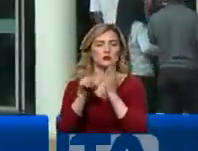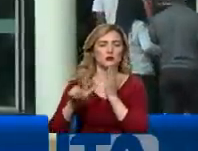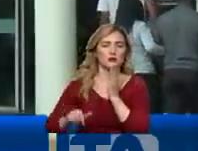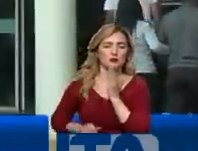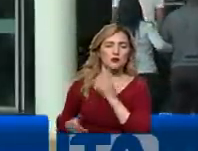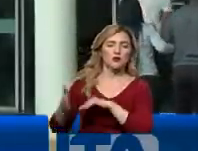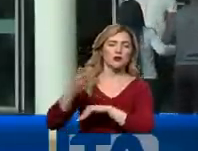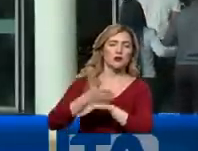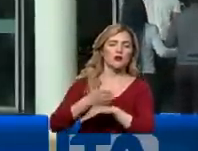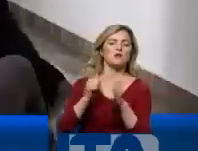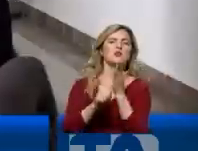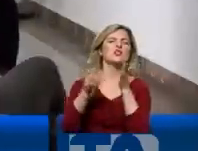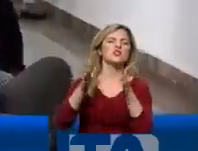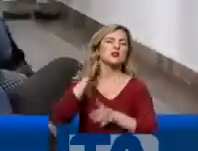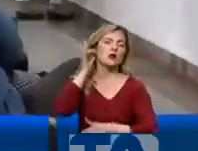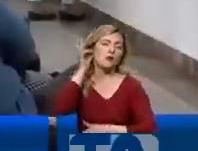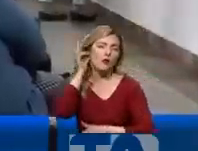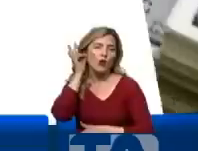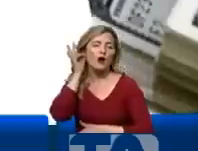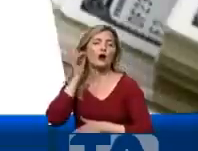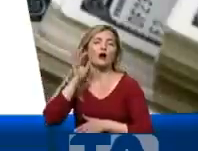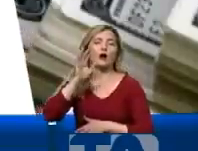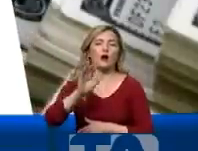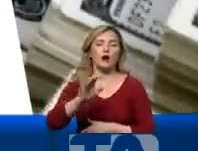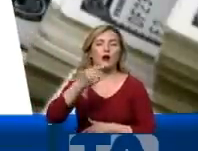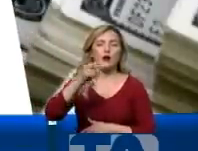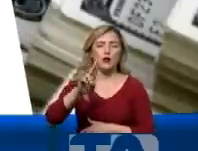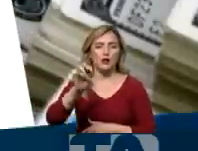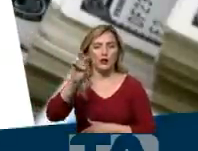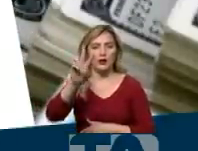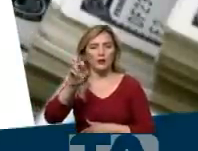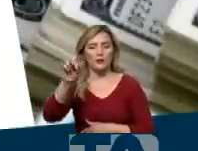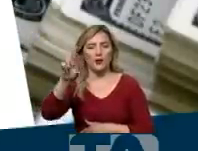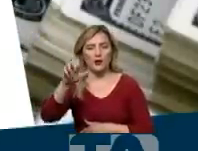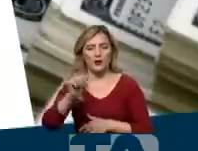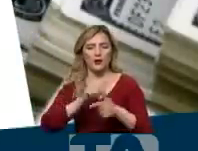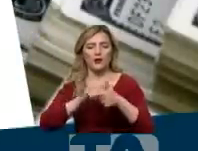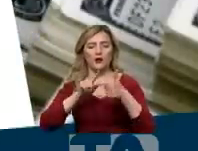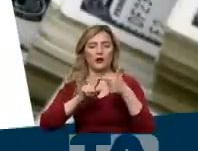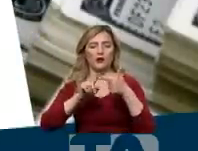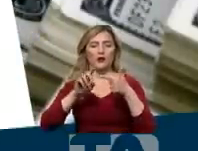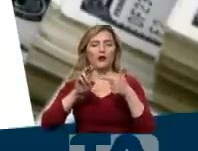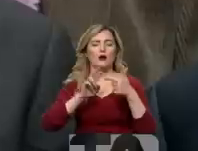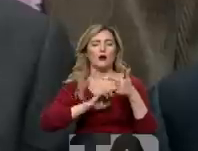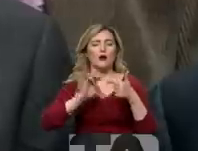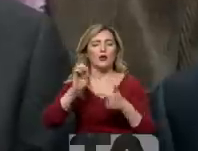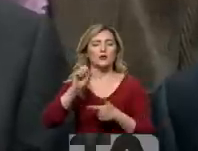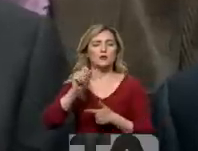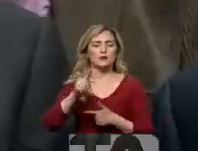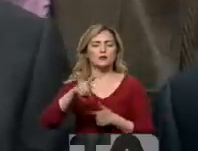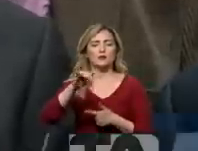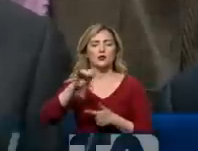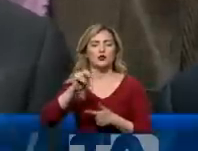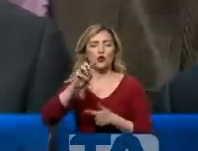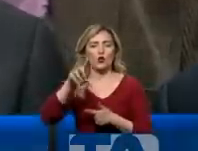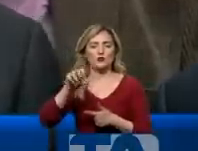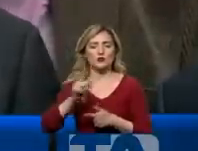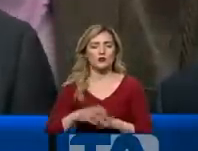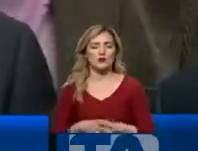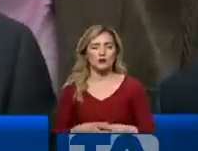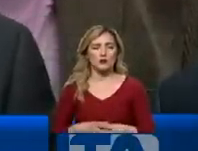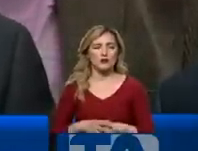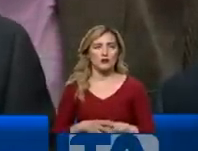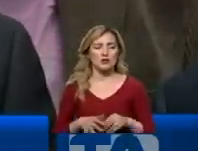Salud, en las que figuraban como titulares Margarita Guevara y posteriormente Verónica Espinosa. Una red estructurada